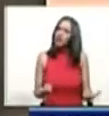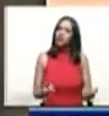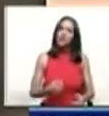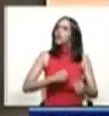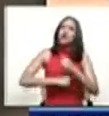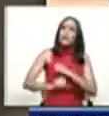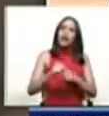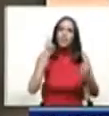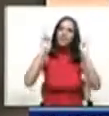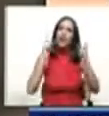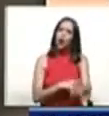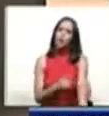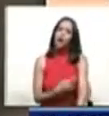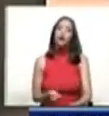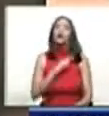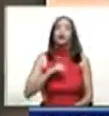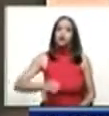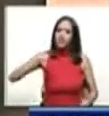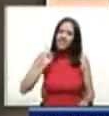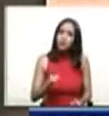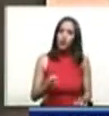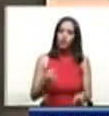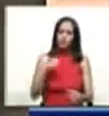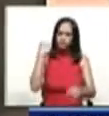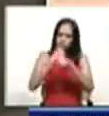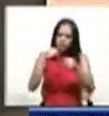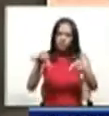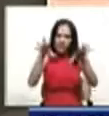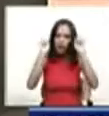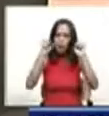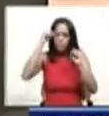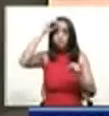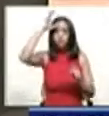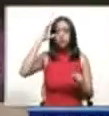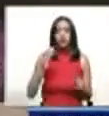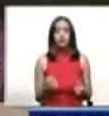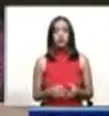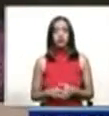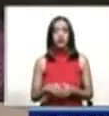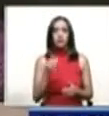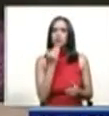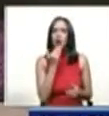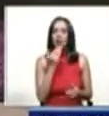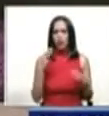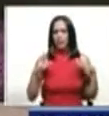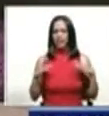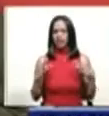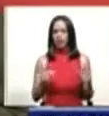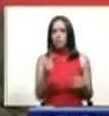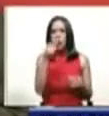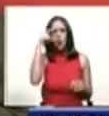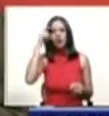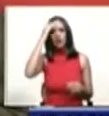hermano. Y por eso nosotros tenemos que ir preparándonos. Nosotros ahorita nos vamos de vacaciones, dentro de pocos días. ¿Pocos días?